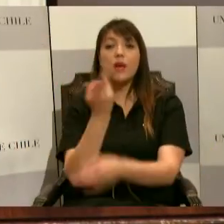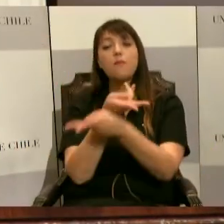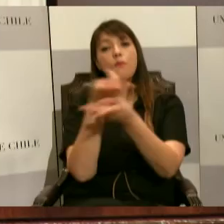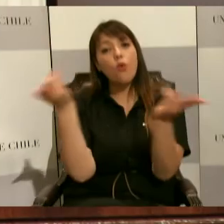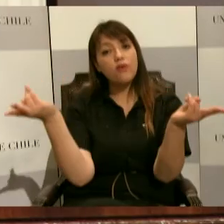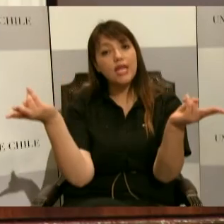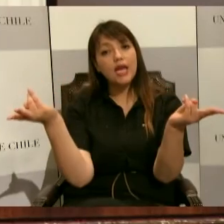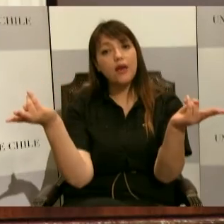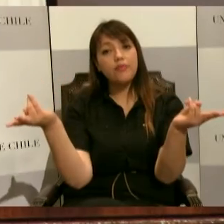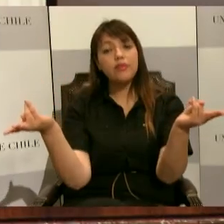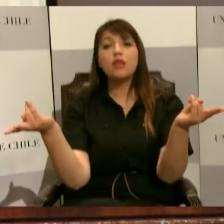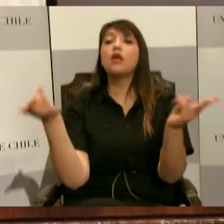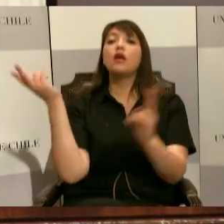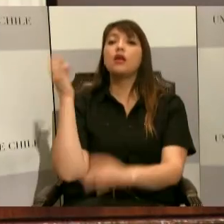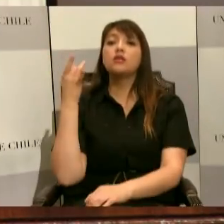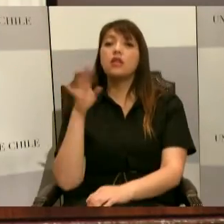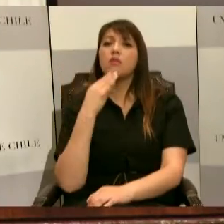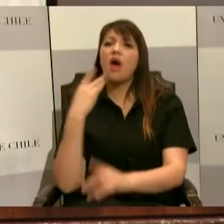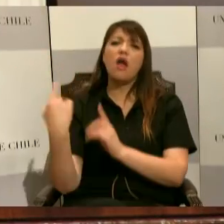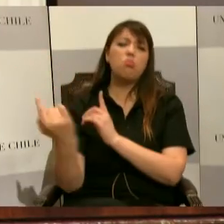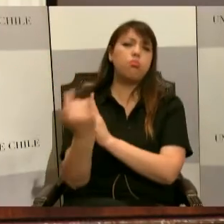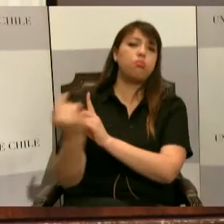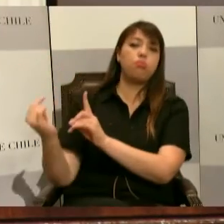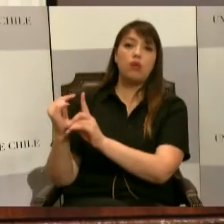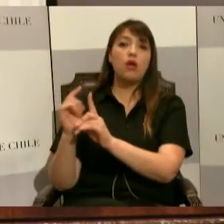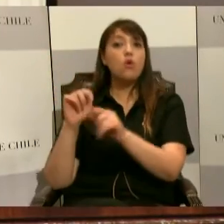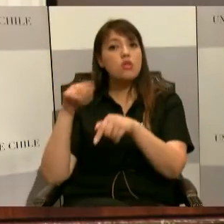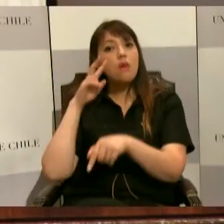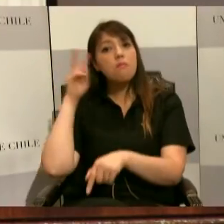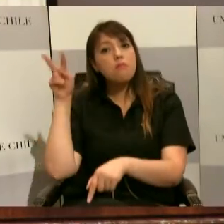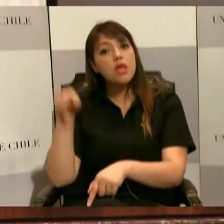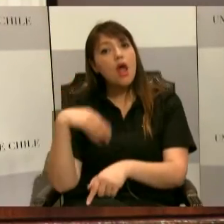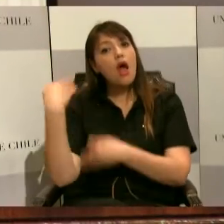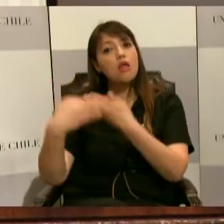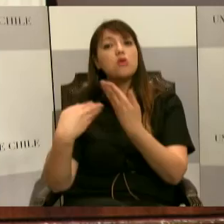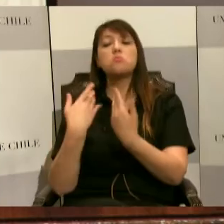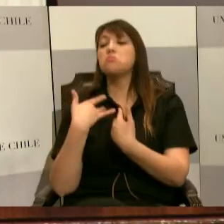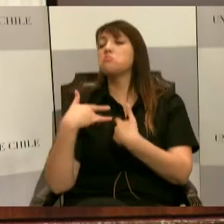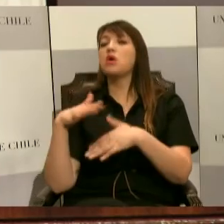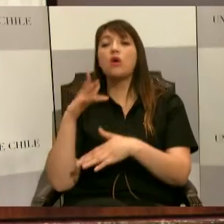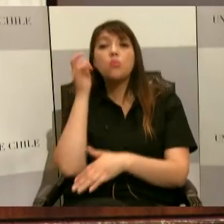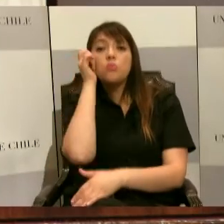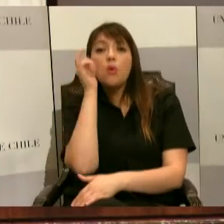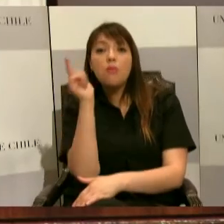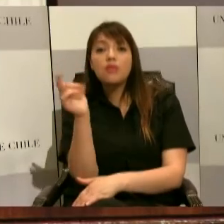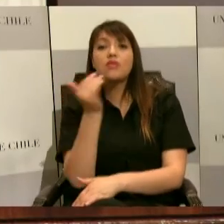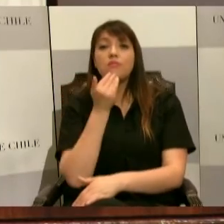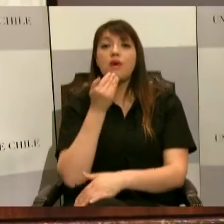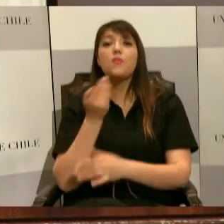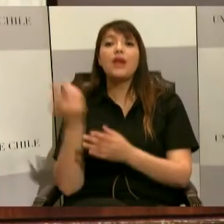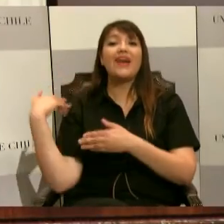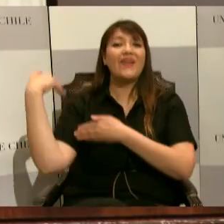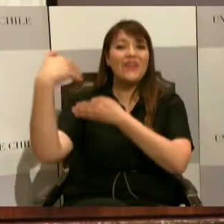que, ferozmente atacada, ahora fue mirada con indiferencia e incomprensión tras el retorno a la